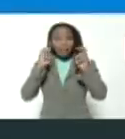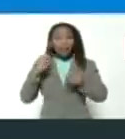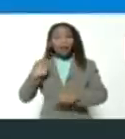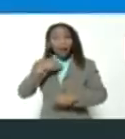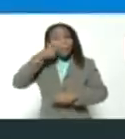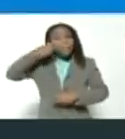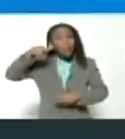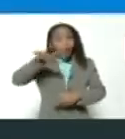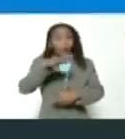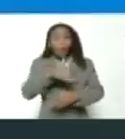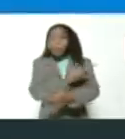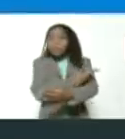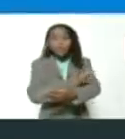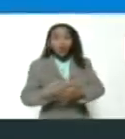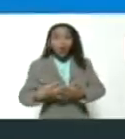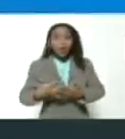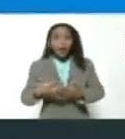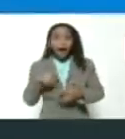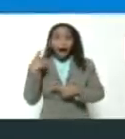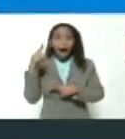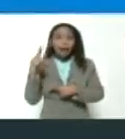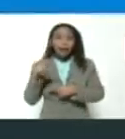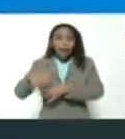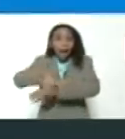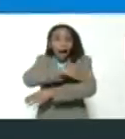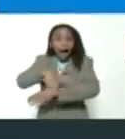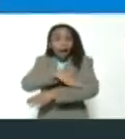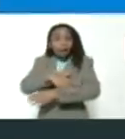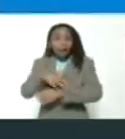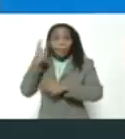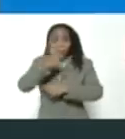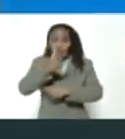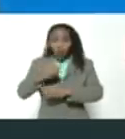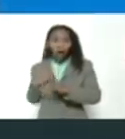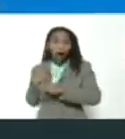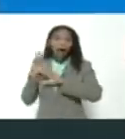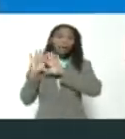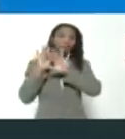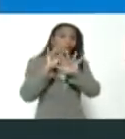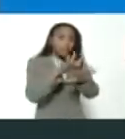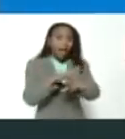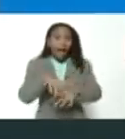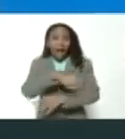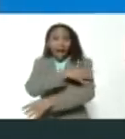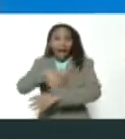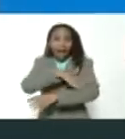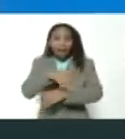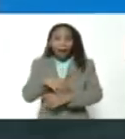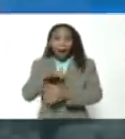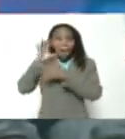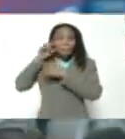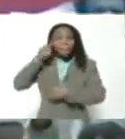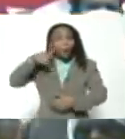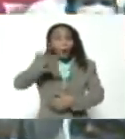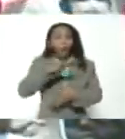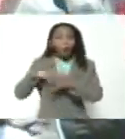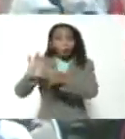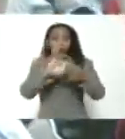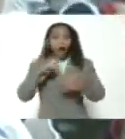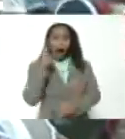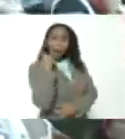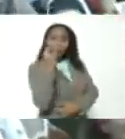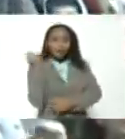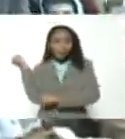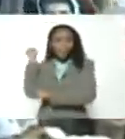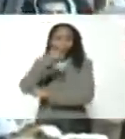que por millones estaba en las calles. La gente iba en las calles gritando, el pueblo unido jamás